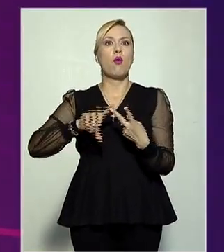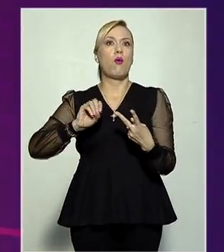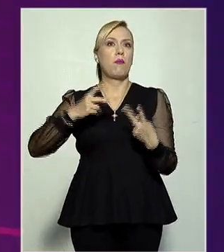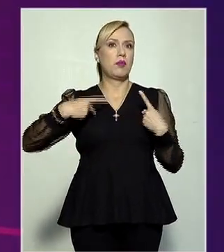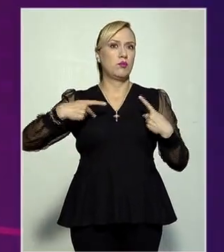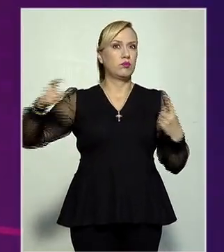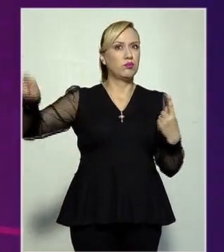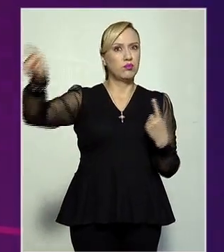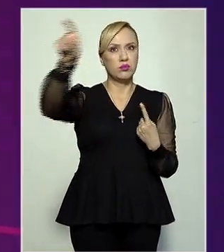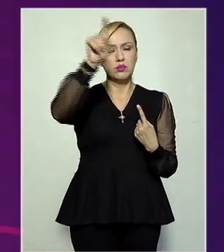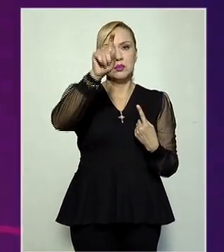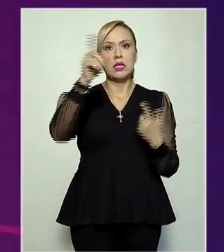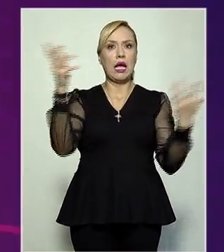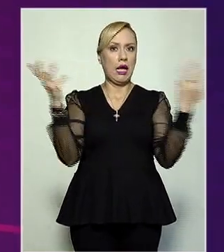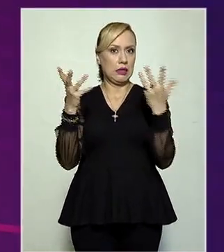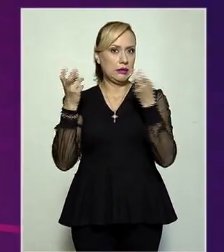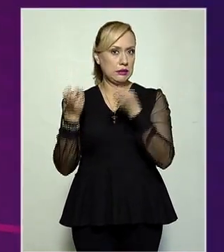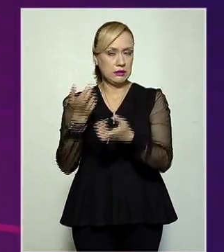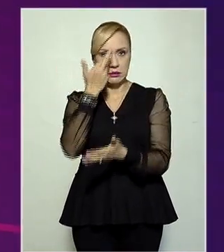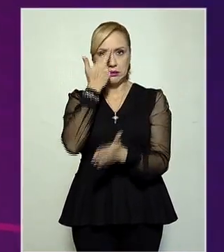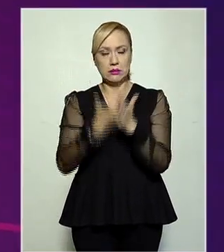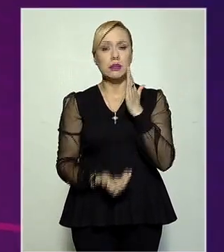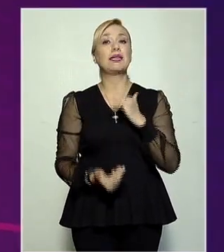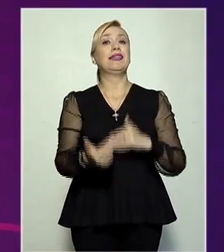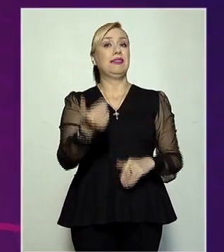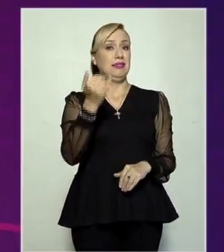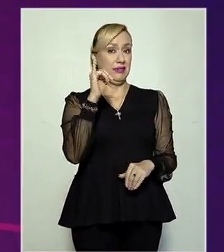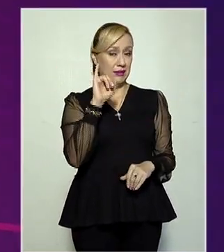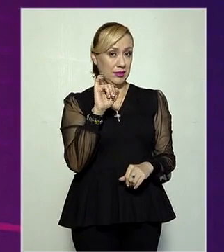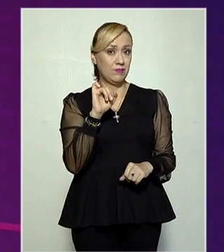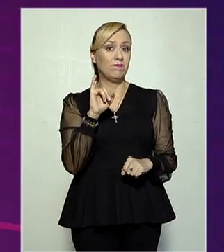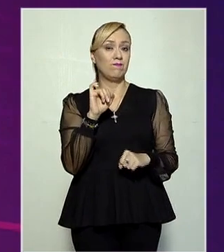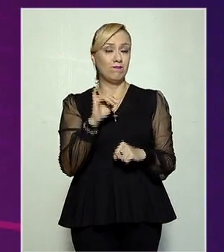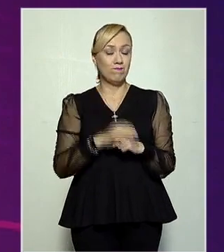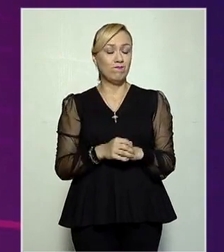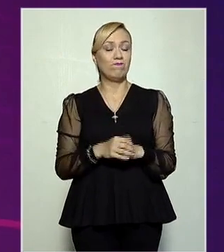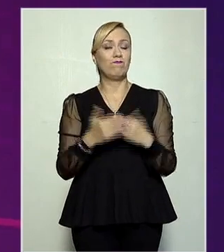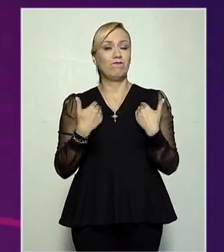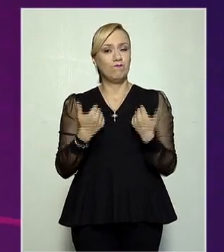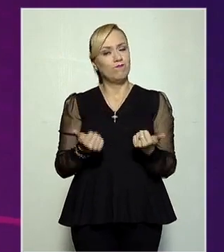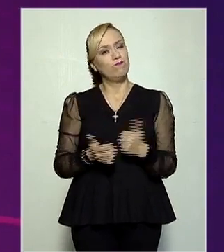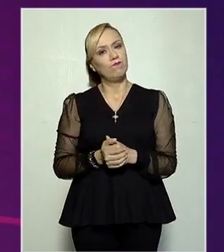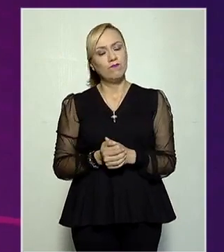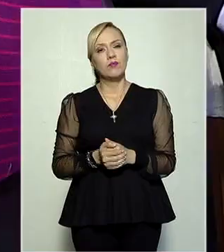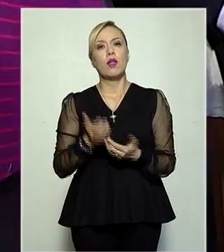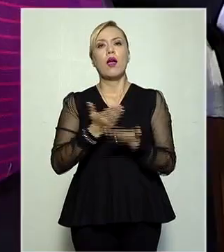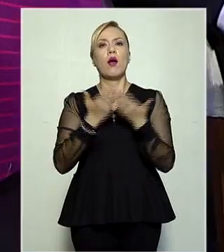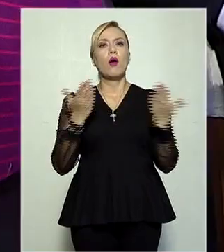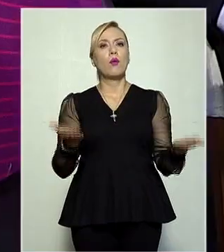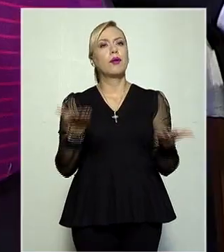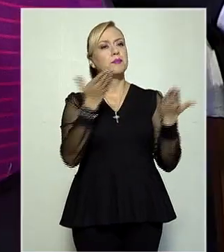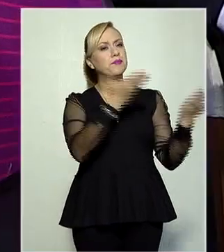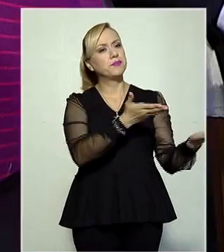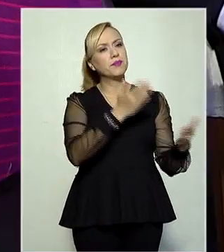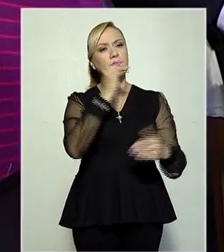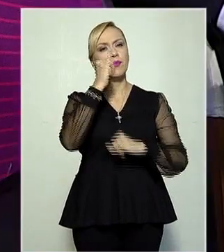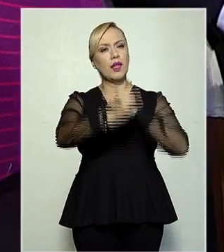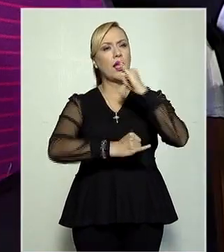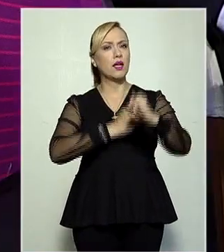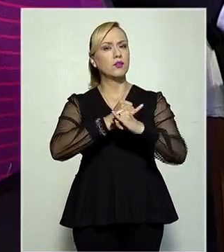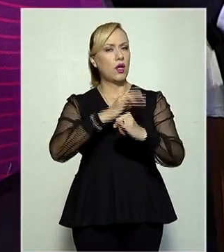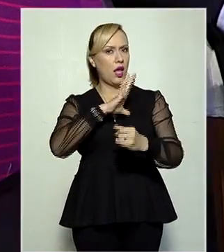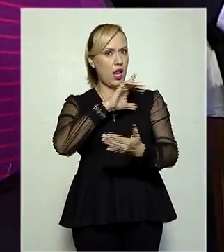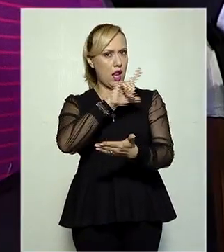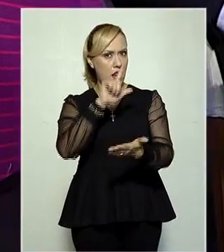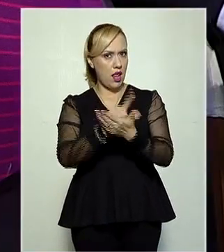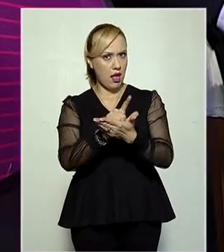los que cometan ese delito, esa violación de derechos humanos, ¿no? Sí. Oye, Fernando, y a nivel internacional existe la Convención Internacional